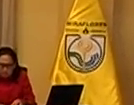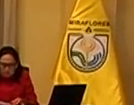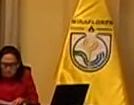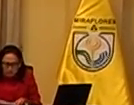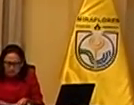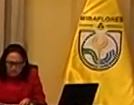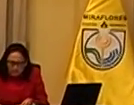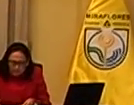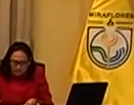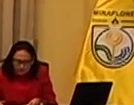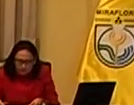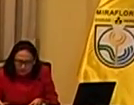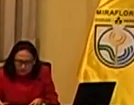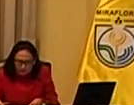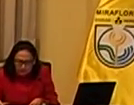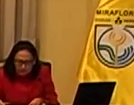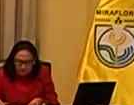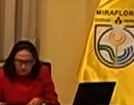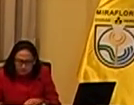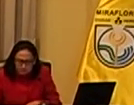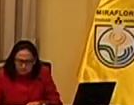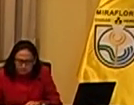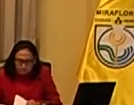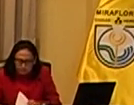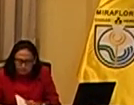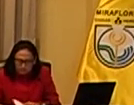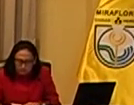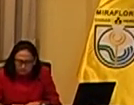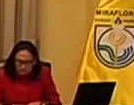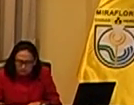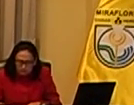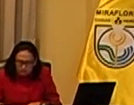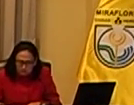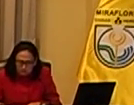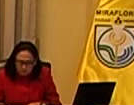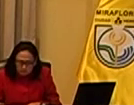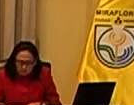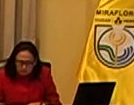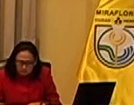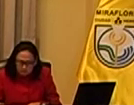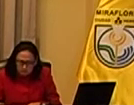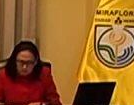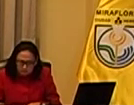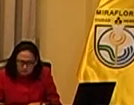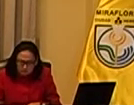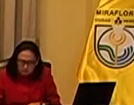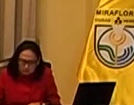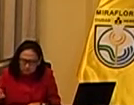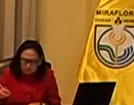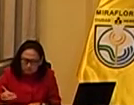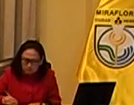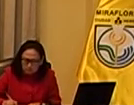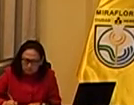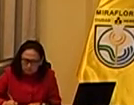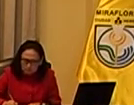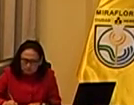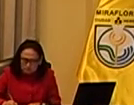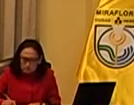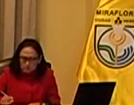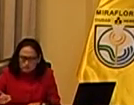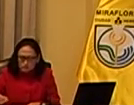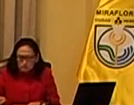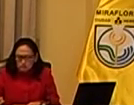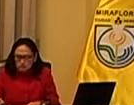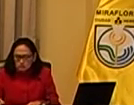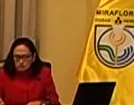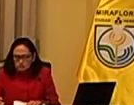entre la Unión Europea y Miraflores. Hay otras ciudades del Perú, que entiendo son de Trujillo y de Arequipa, pero la ciudad